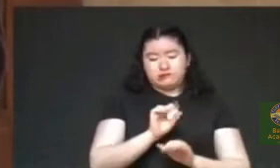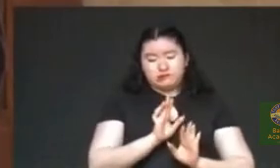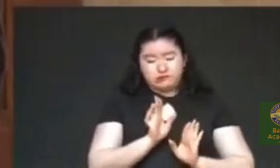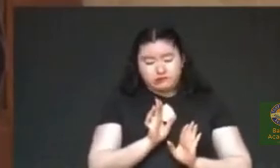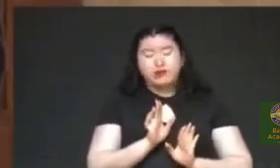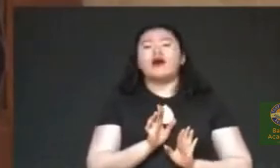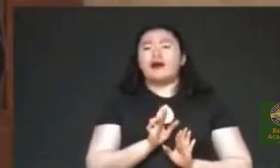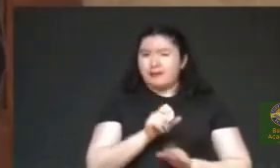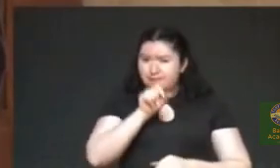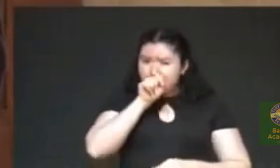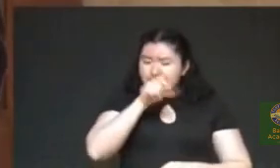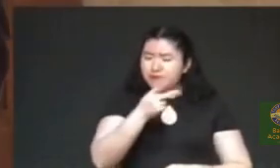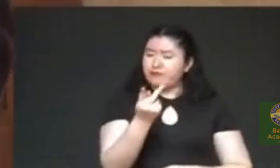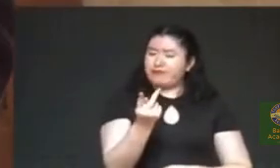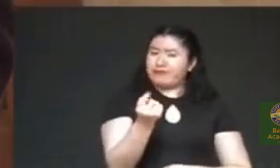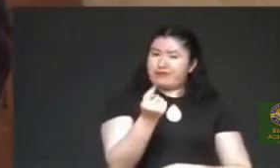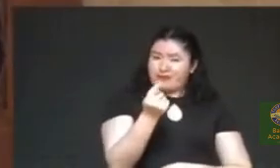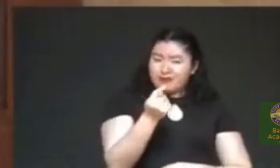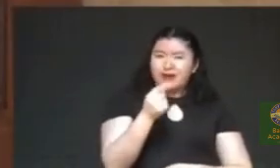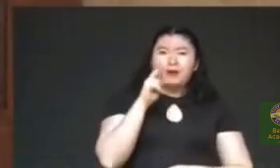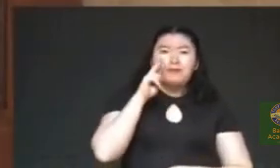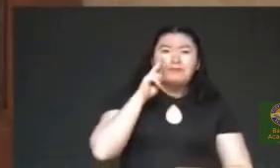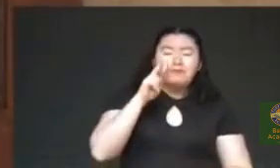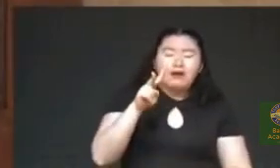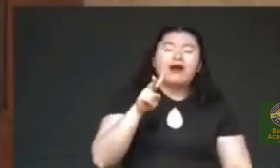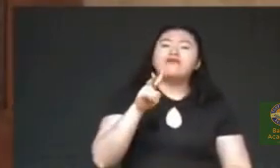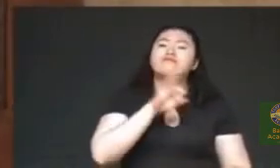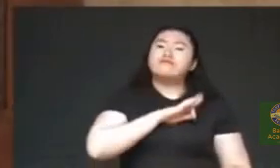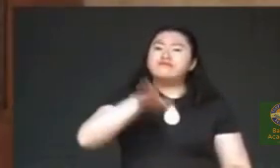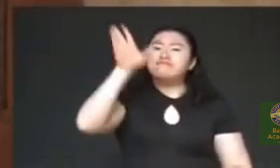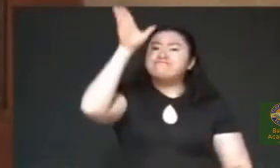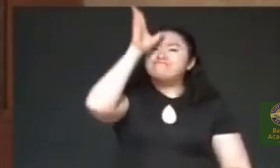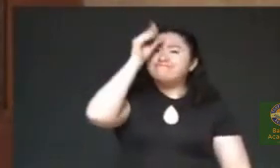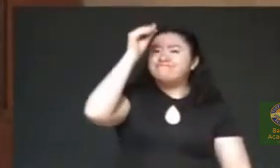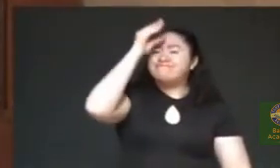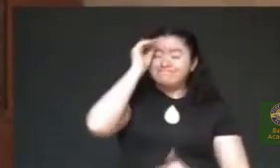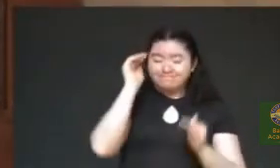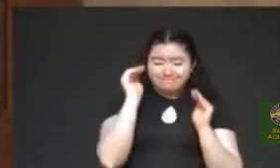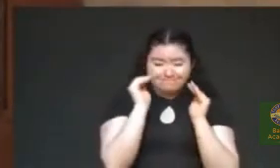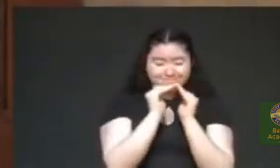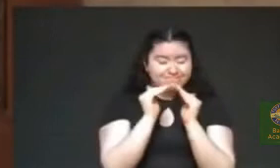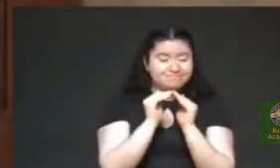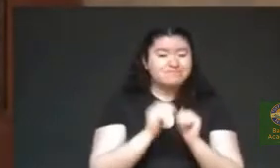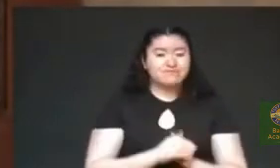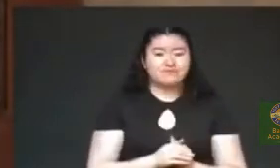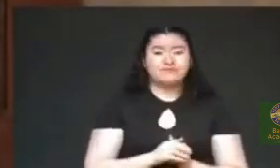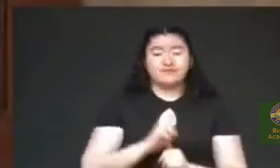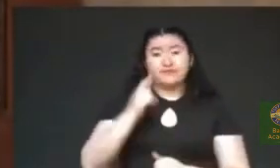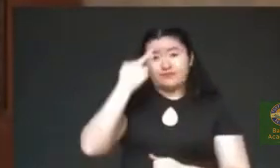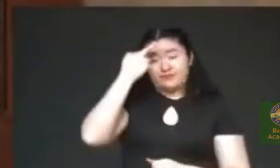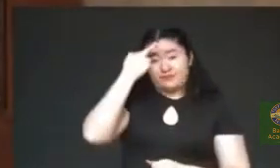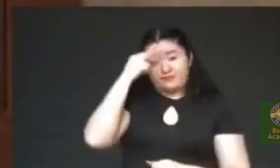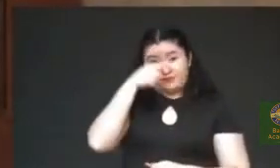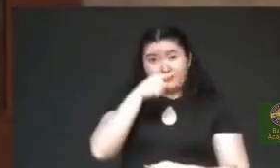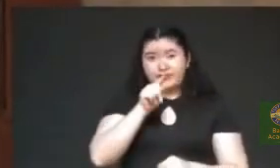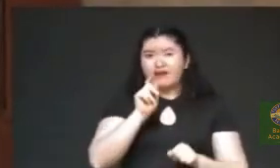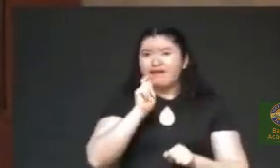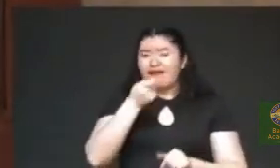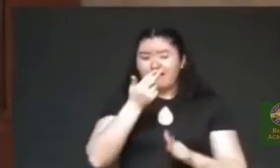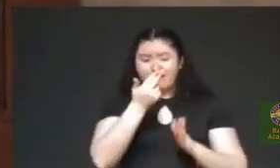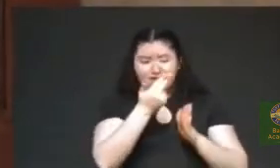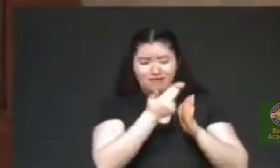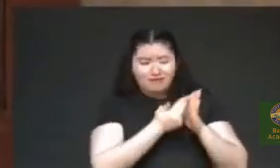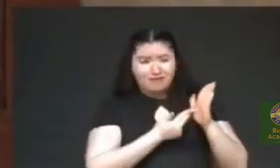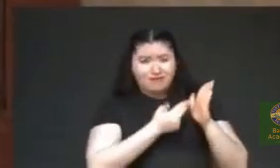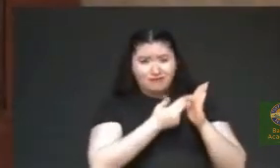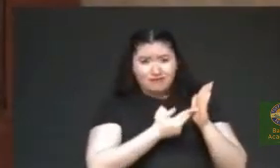el Aprende en Casa por televisión, pero además el Aprende en Casa hay que acordarnos que es una herramienta, no